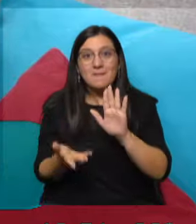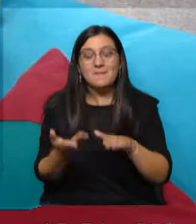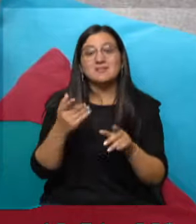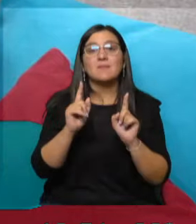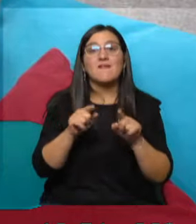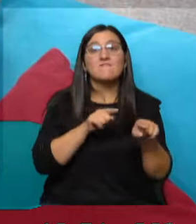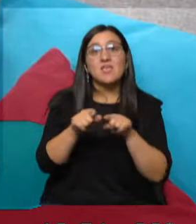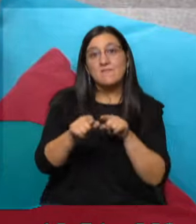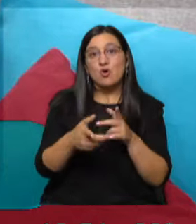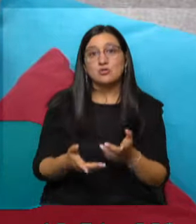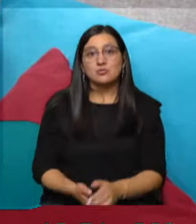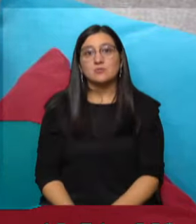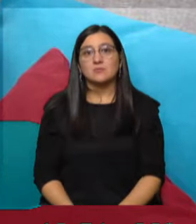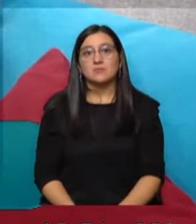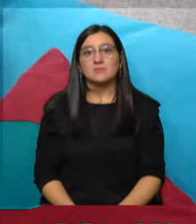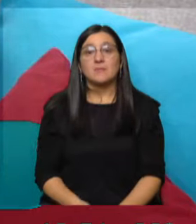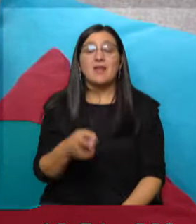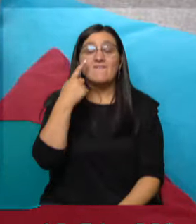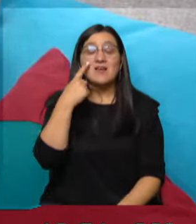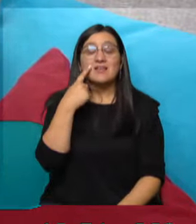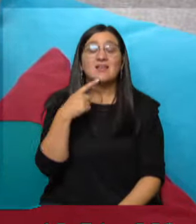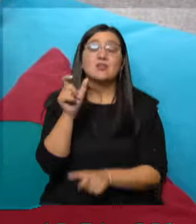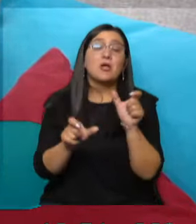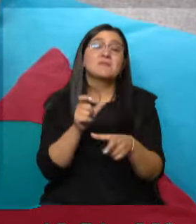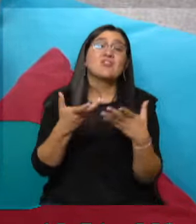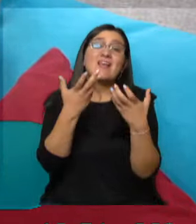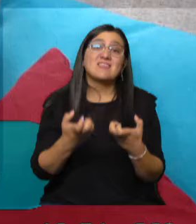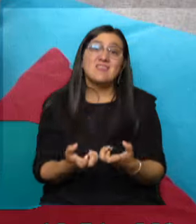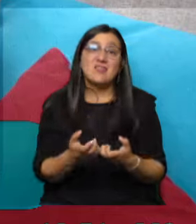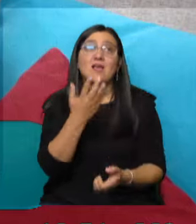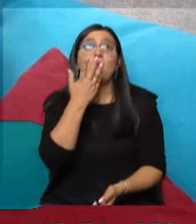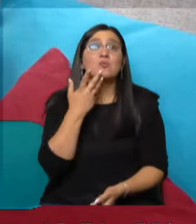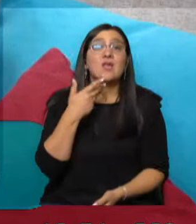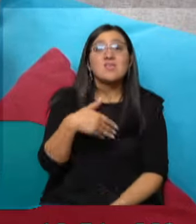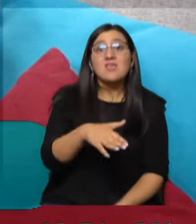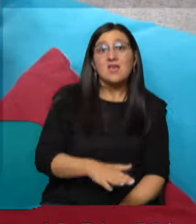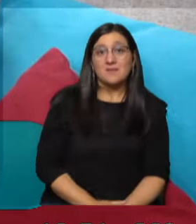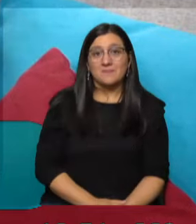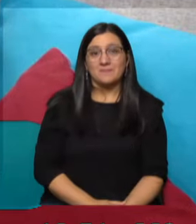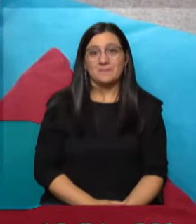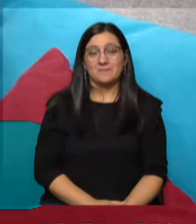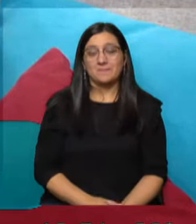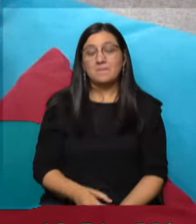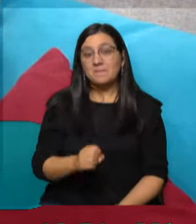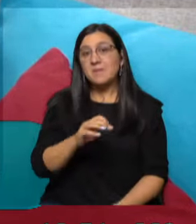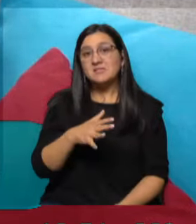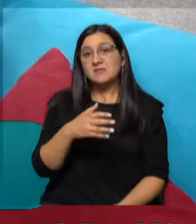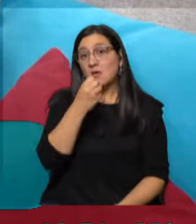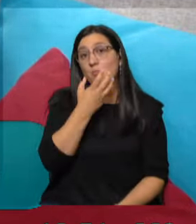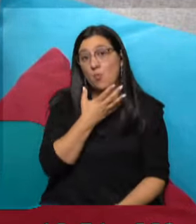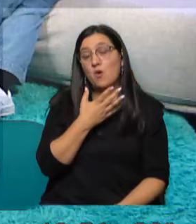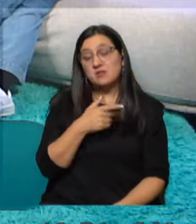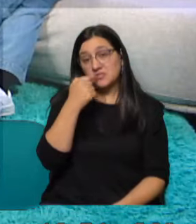vivos, conectarme más para ver qué es lo que la gente quiere de mí, qué le gustaría. Y eso me parece que está bueno, que es importante hoy en